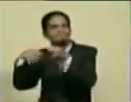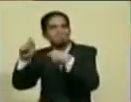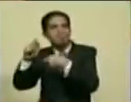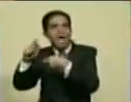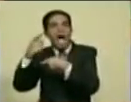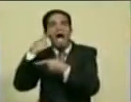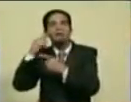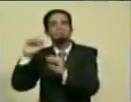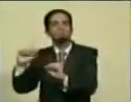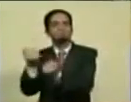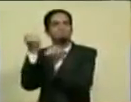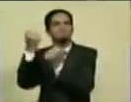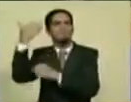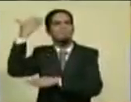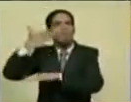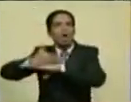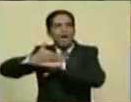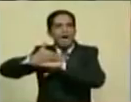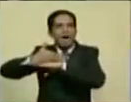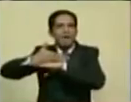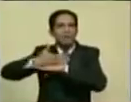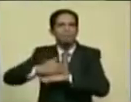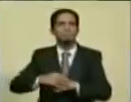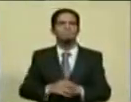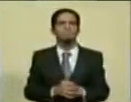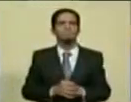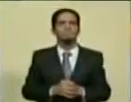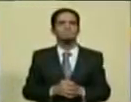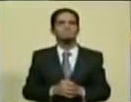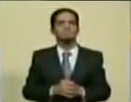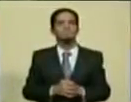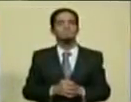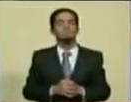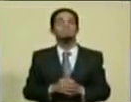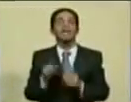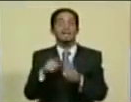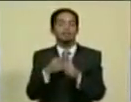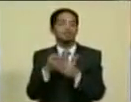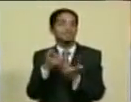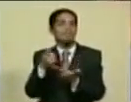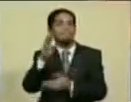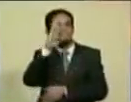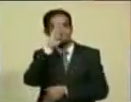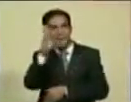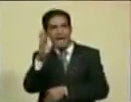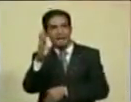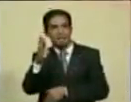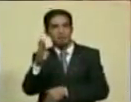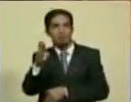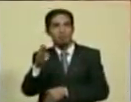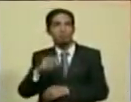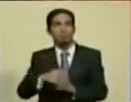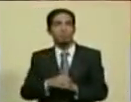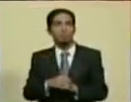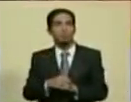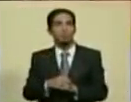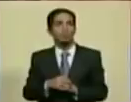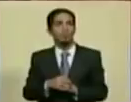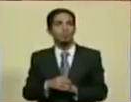inmediatamente es bloqueada. Y los intermediarios bancarios, la intermediación